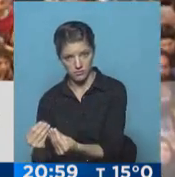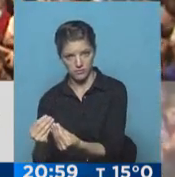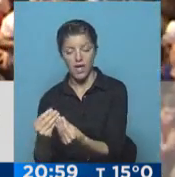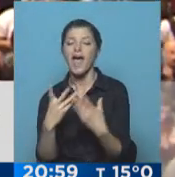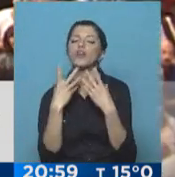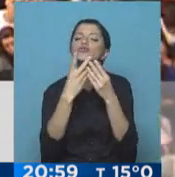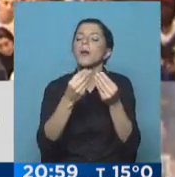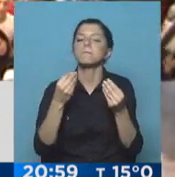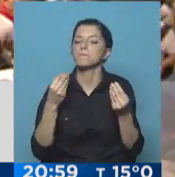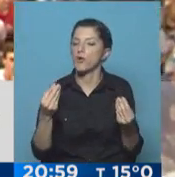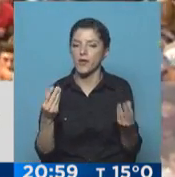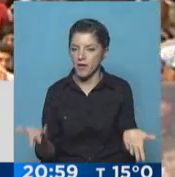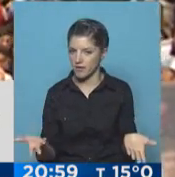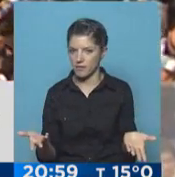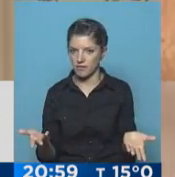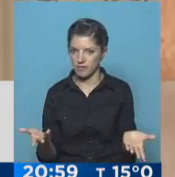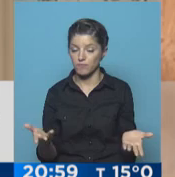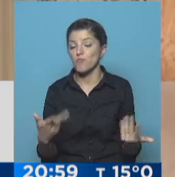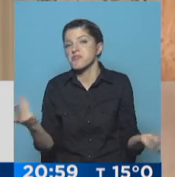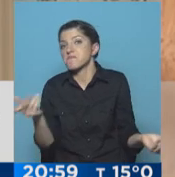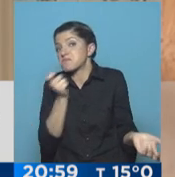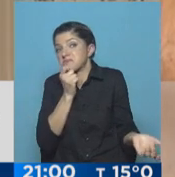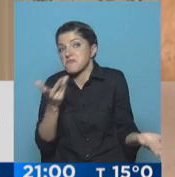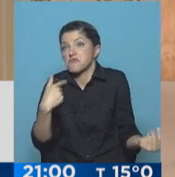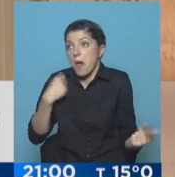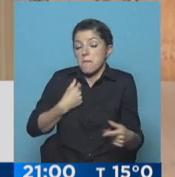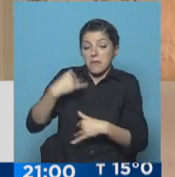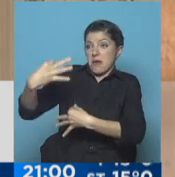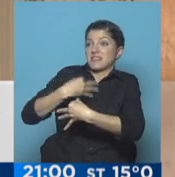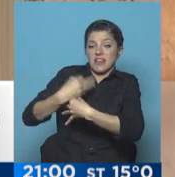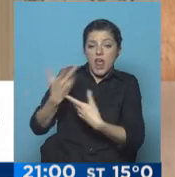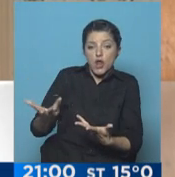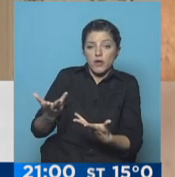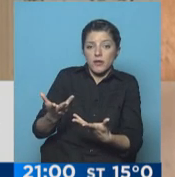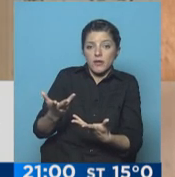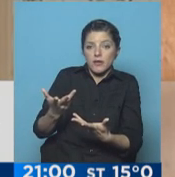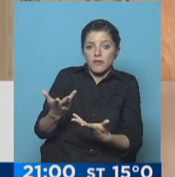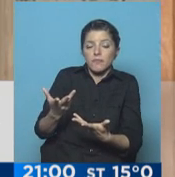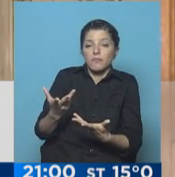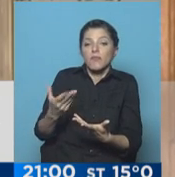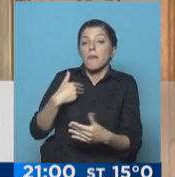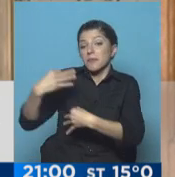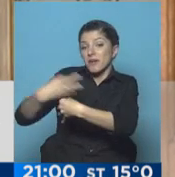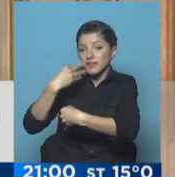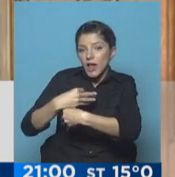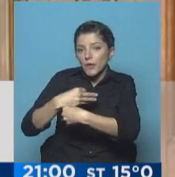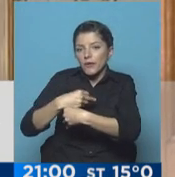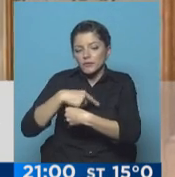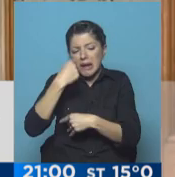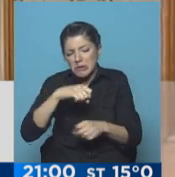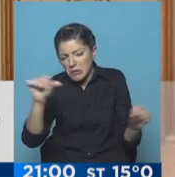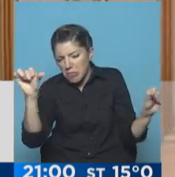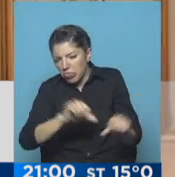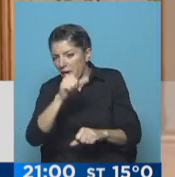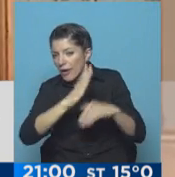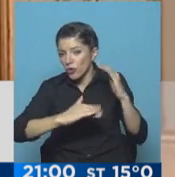Ayudar porque, no sé, a mí me enseñaron que no se construye sobre las ruinas. Sobre